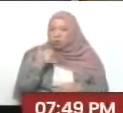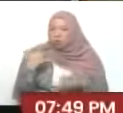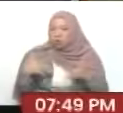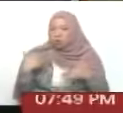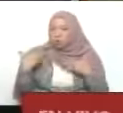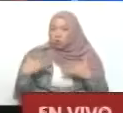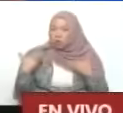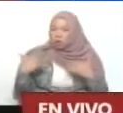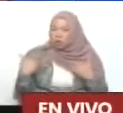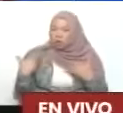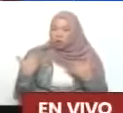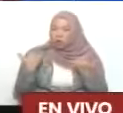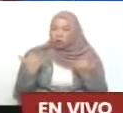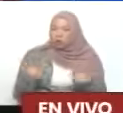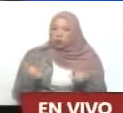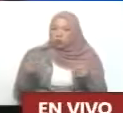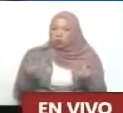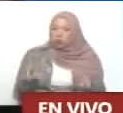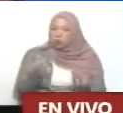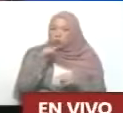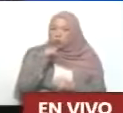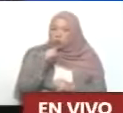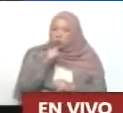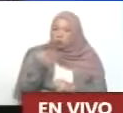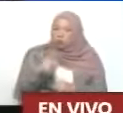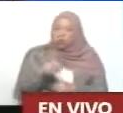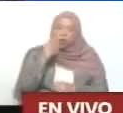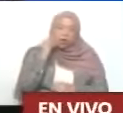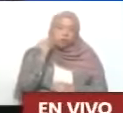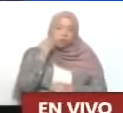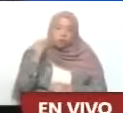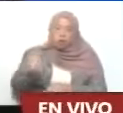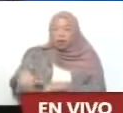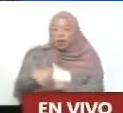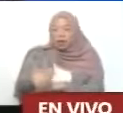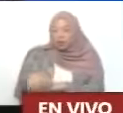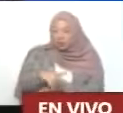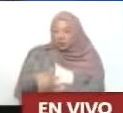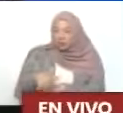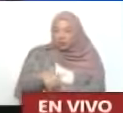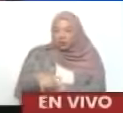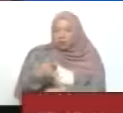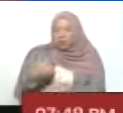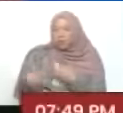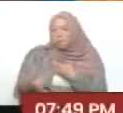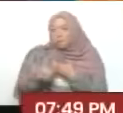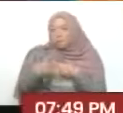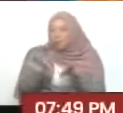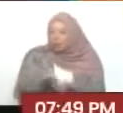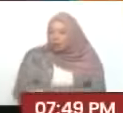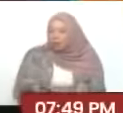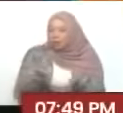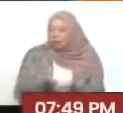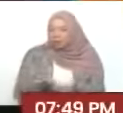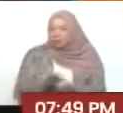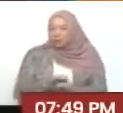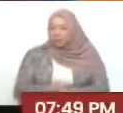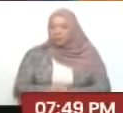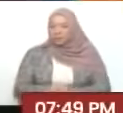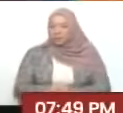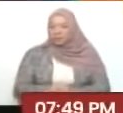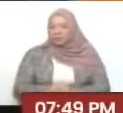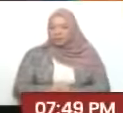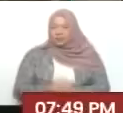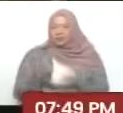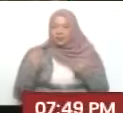alegría. Y ahora hay una nueva frase, la esperanza está en la calle y no la para nadie. Qué bueno, qué bueno, ¿ah? Qué bueno.